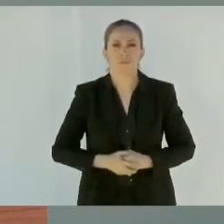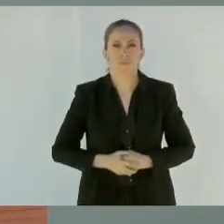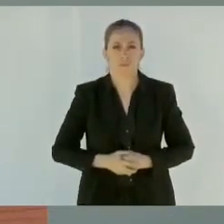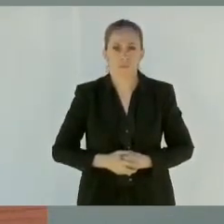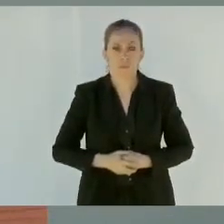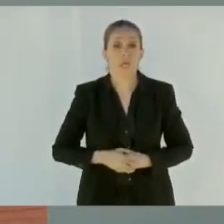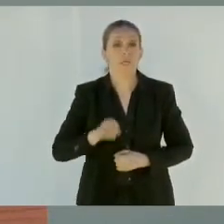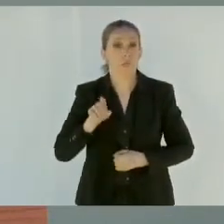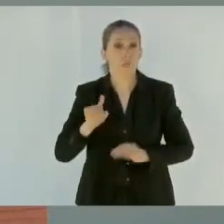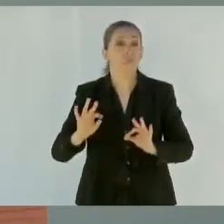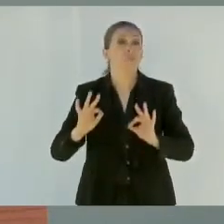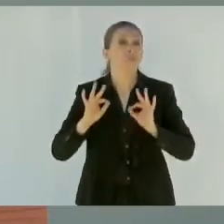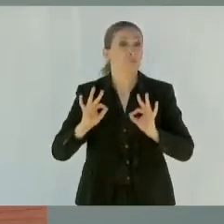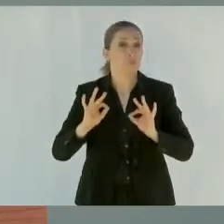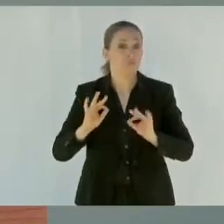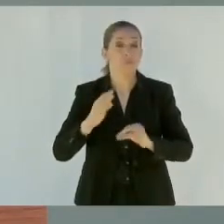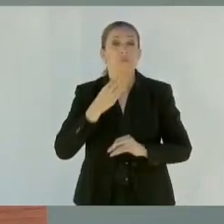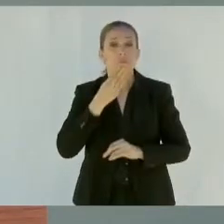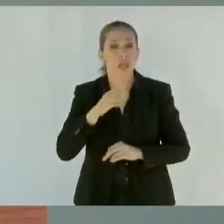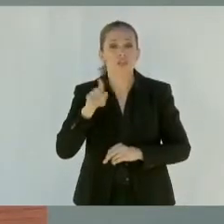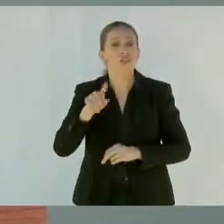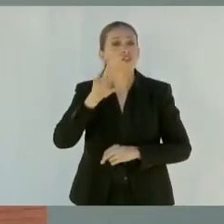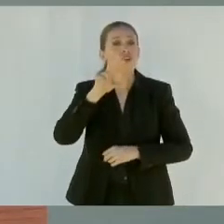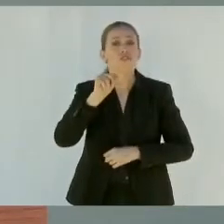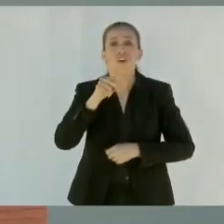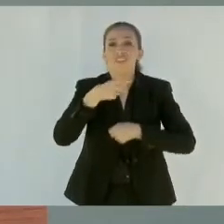mucha garantía de no dañar,